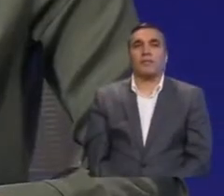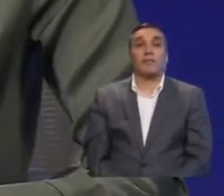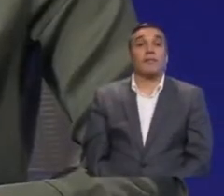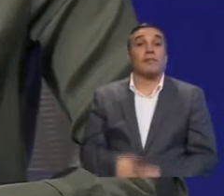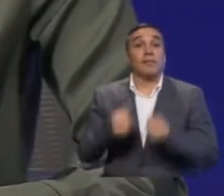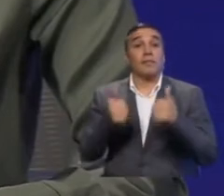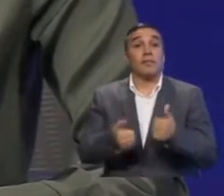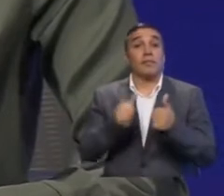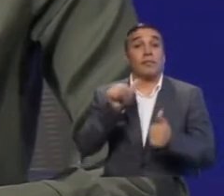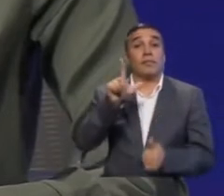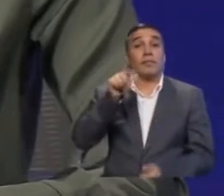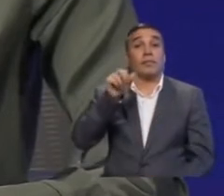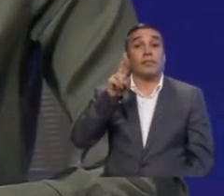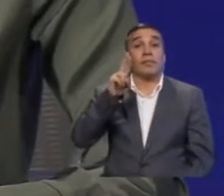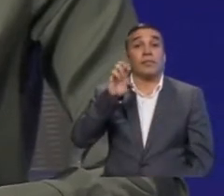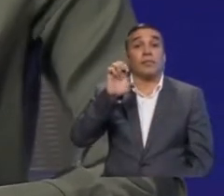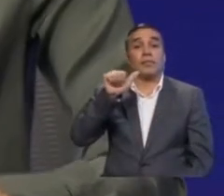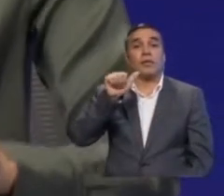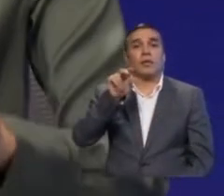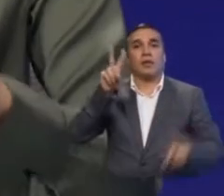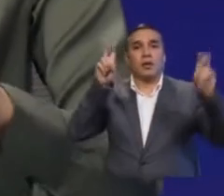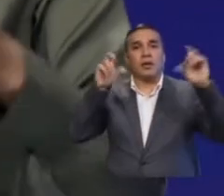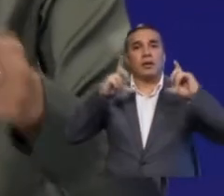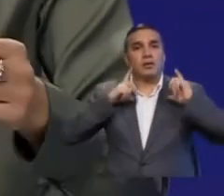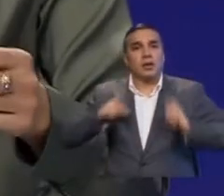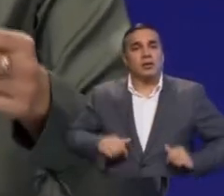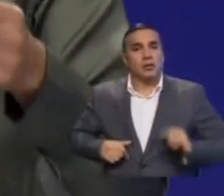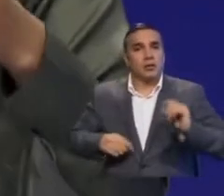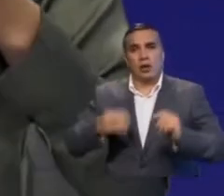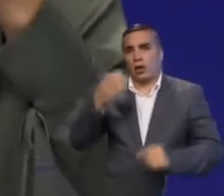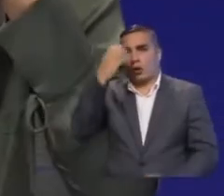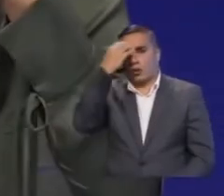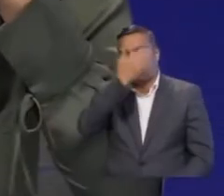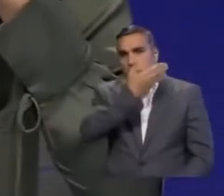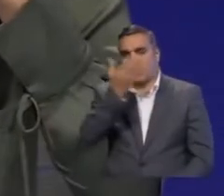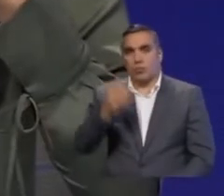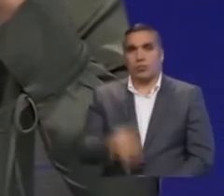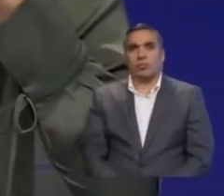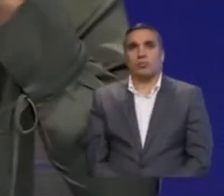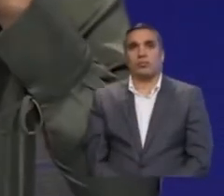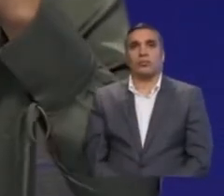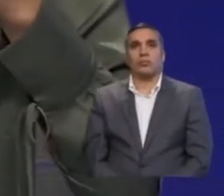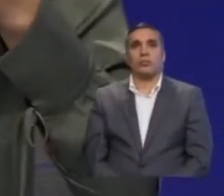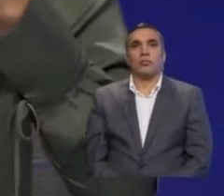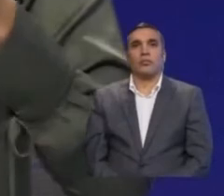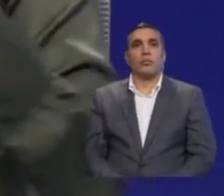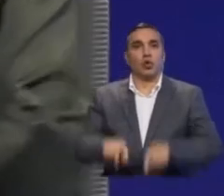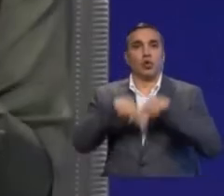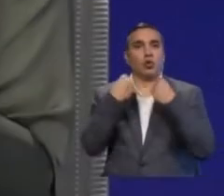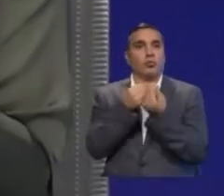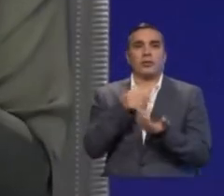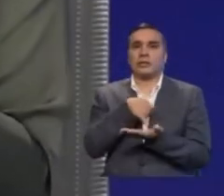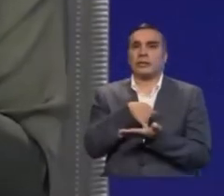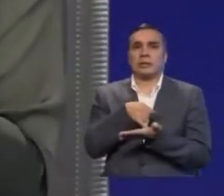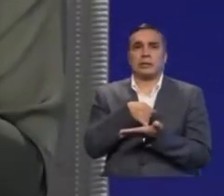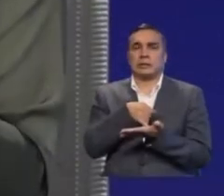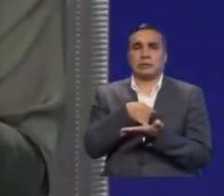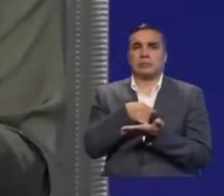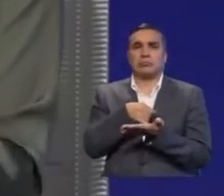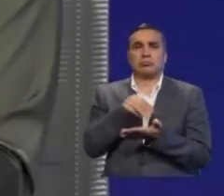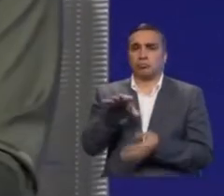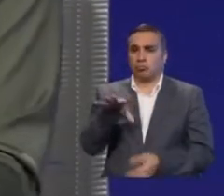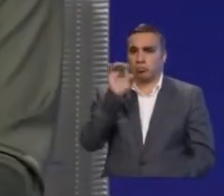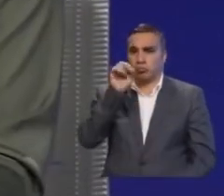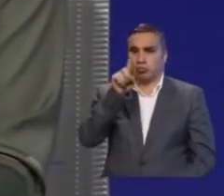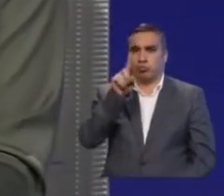Candidato Larrea, su turno. En el tema de salud, de educación, de grupos vulnerables, si tuviera que escoger a